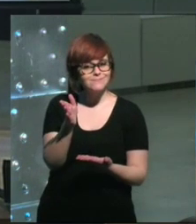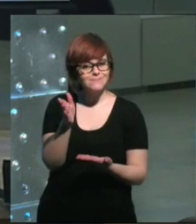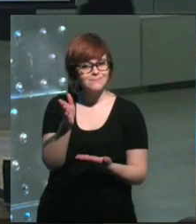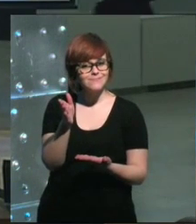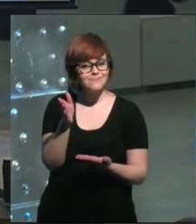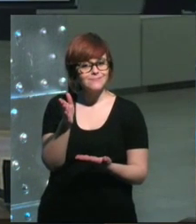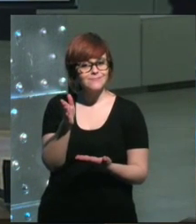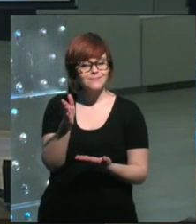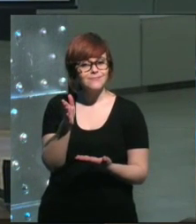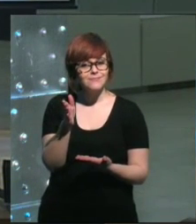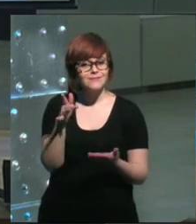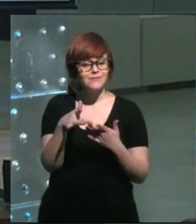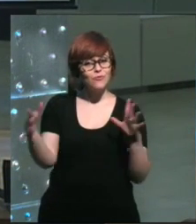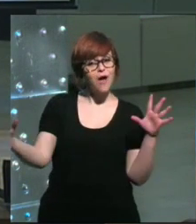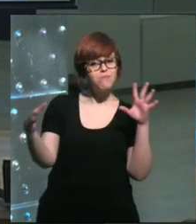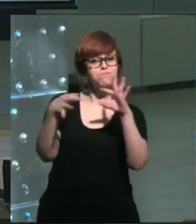Bruce Springsteen.